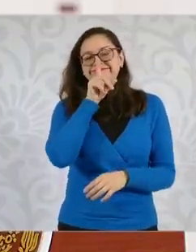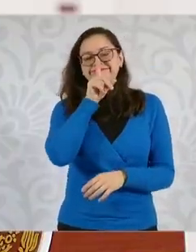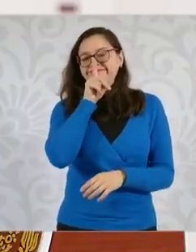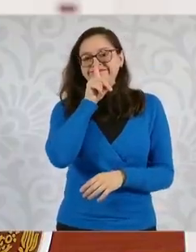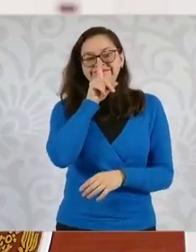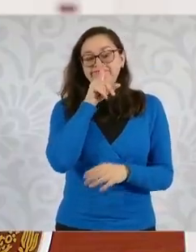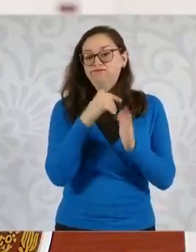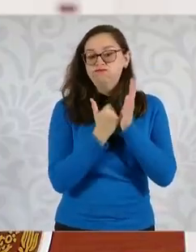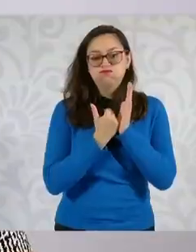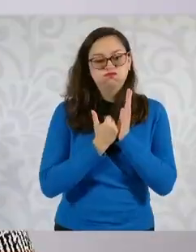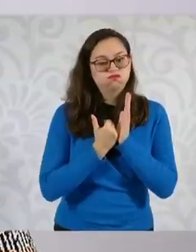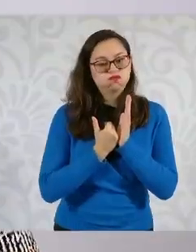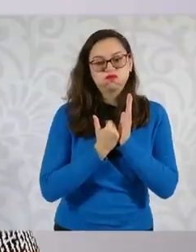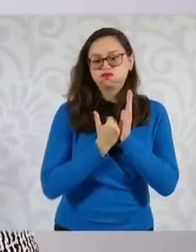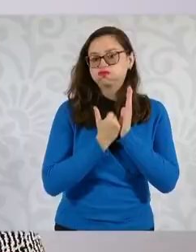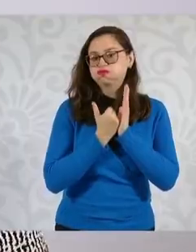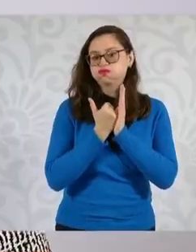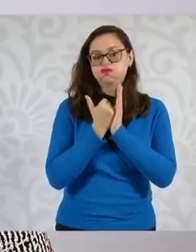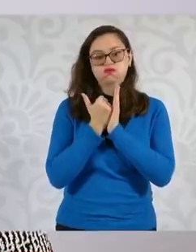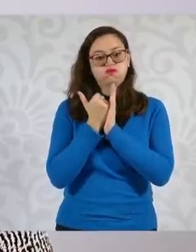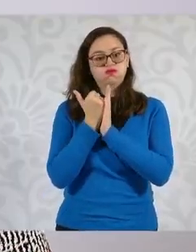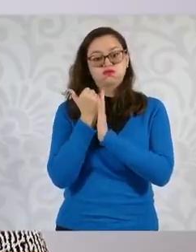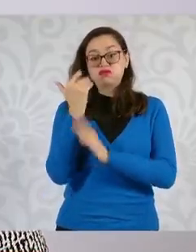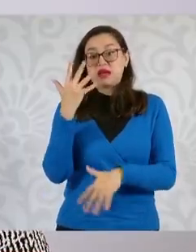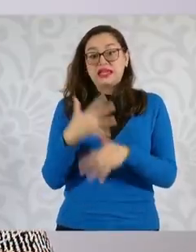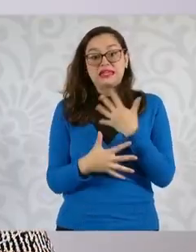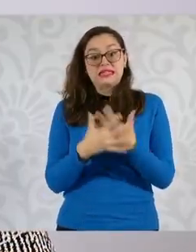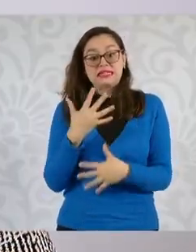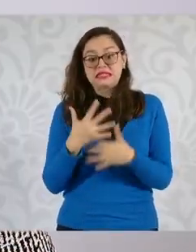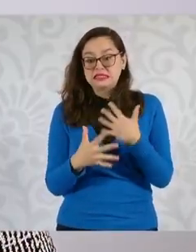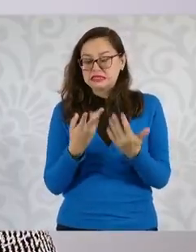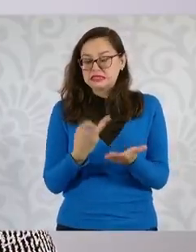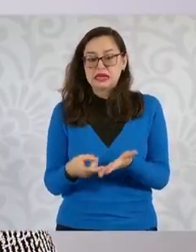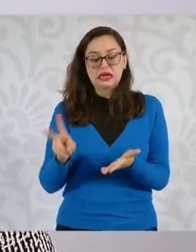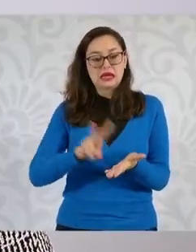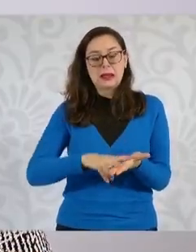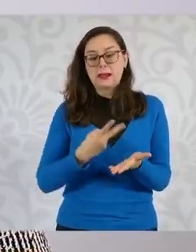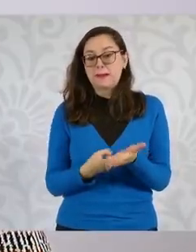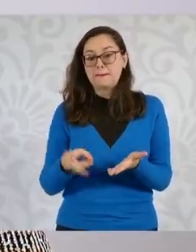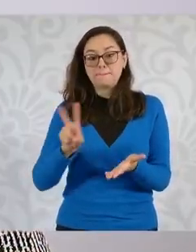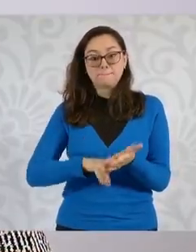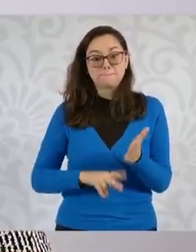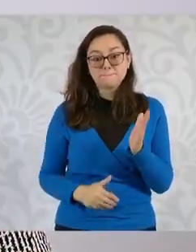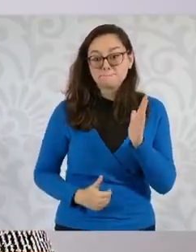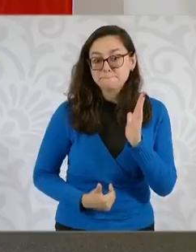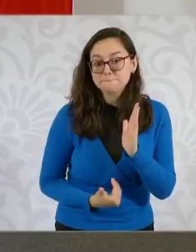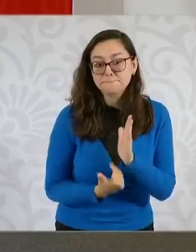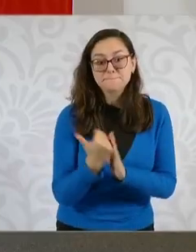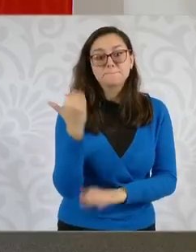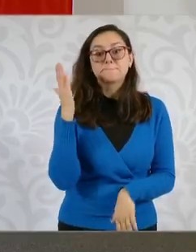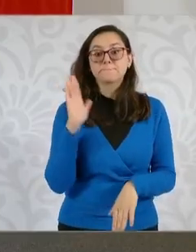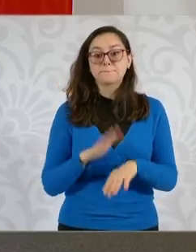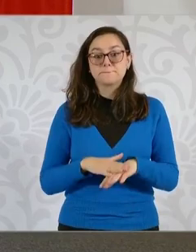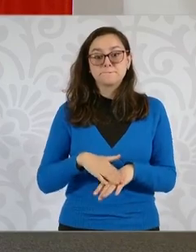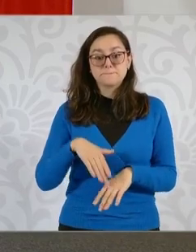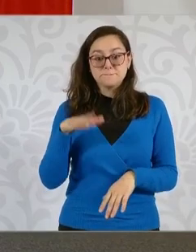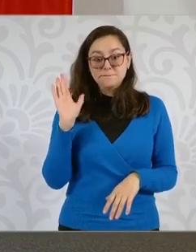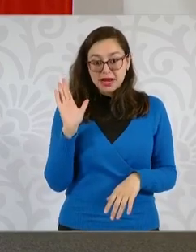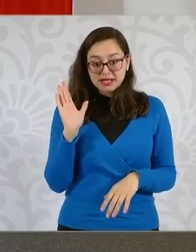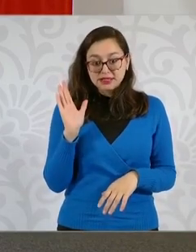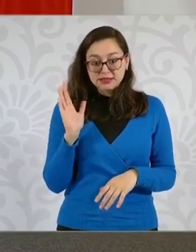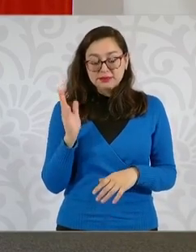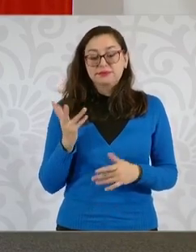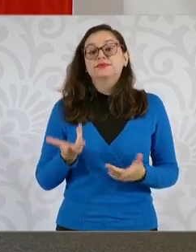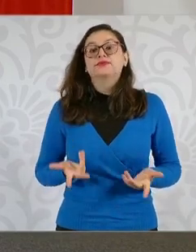subió en exceso 10, 15 veces más por preso y ya que